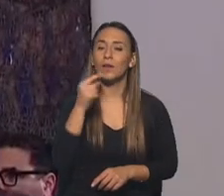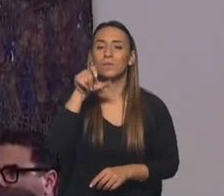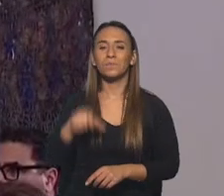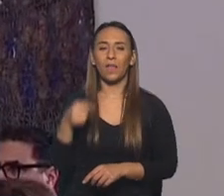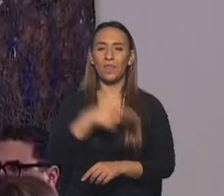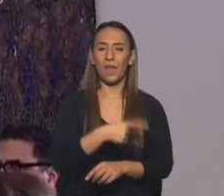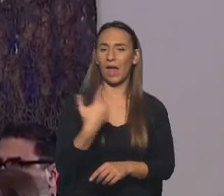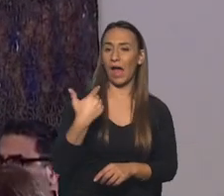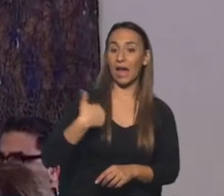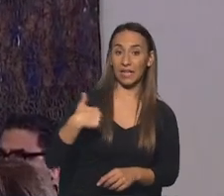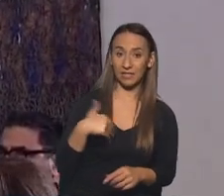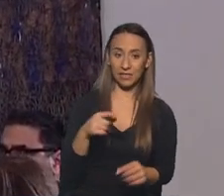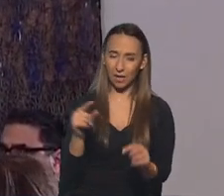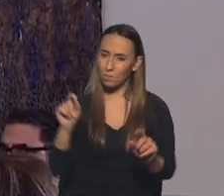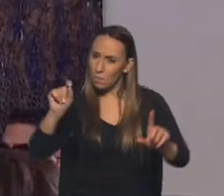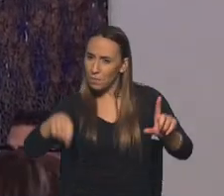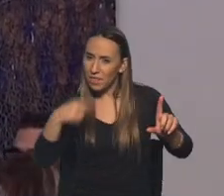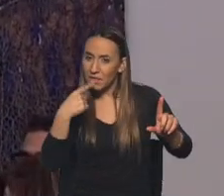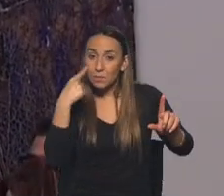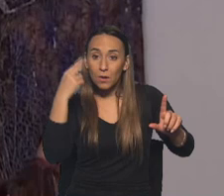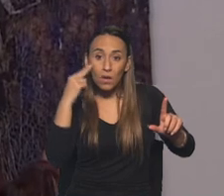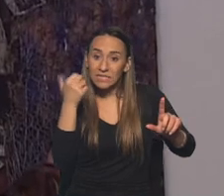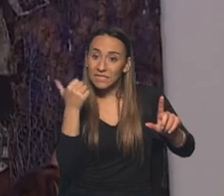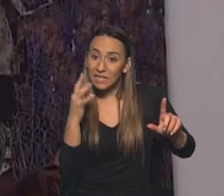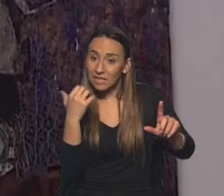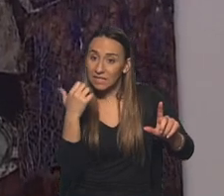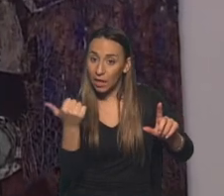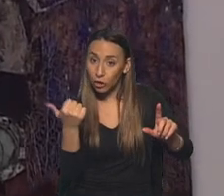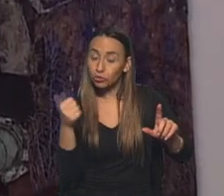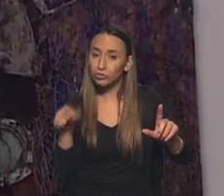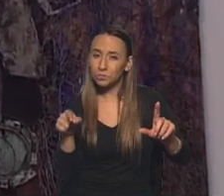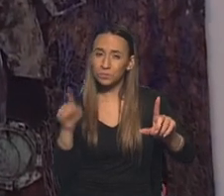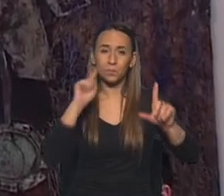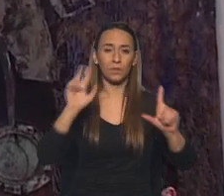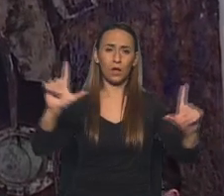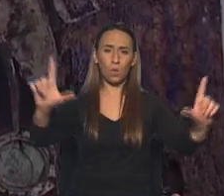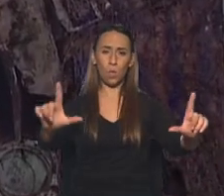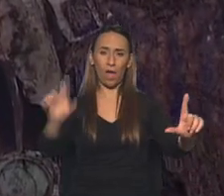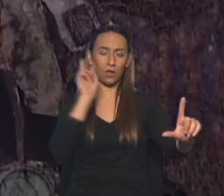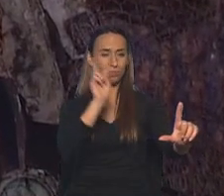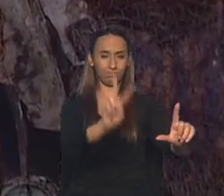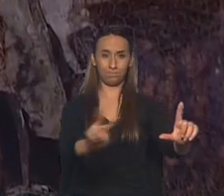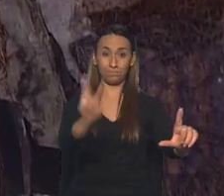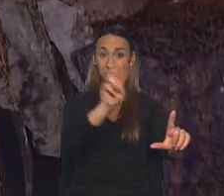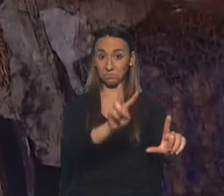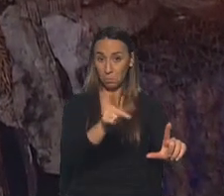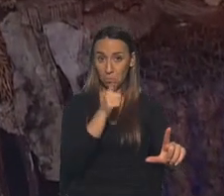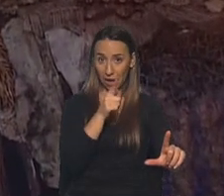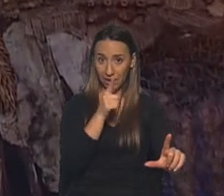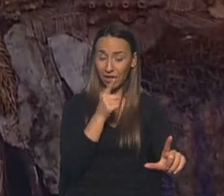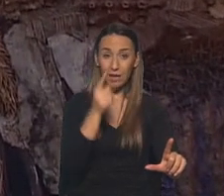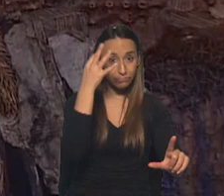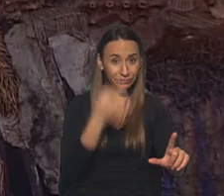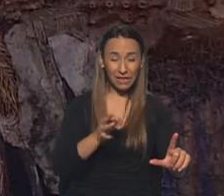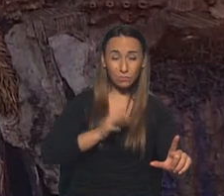según leo en su firma uno mira ese cuadro se puede ver el mundo del presente el